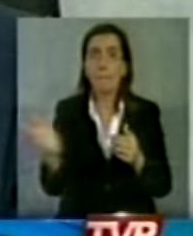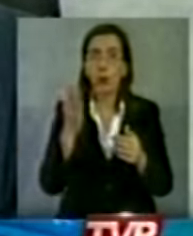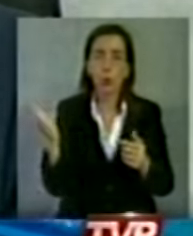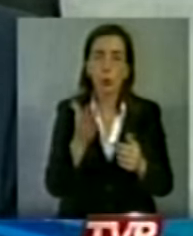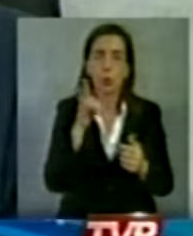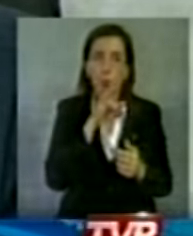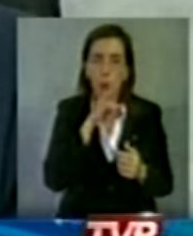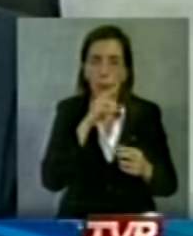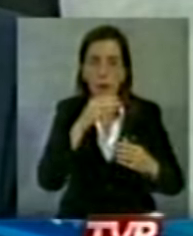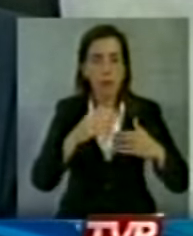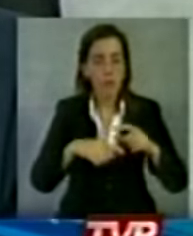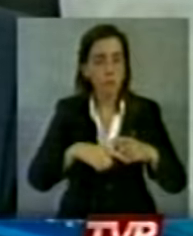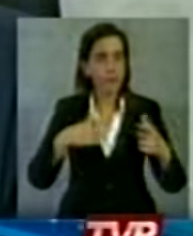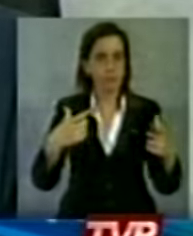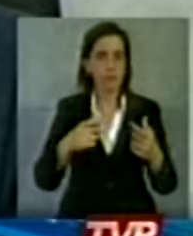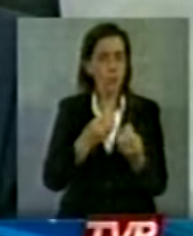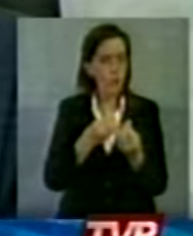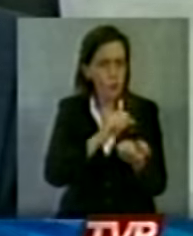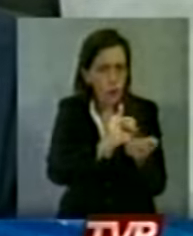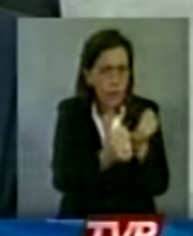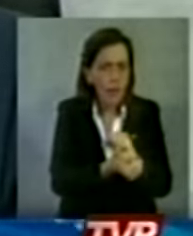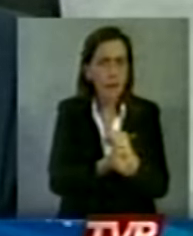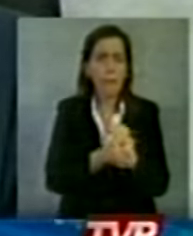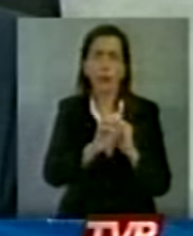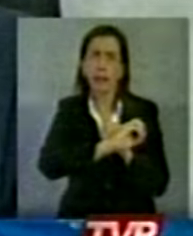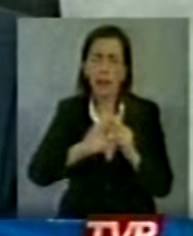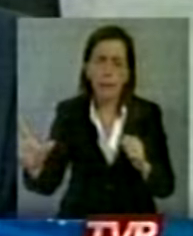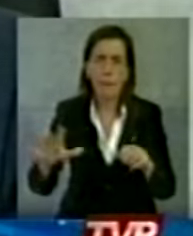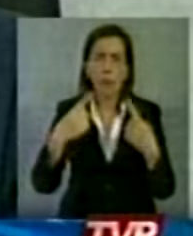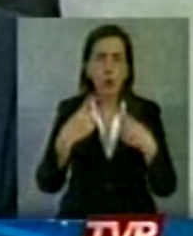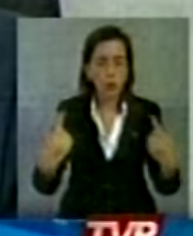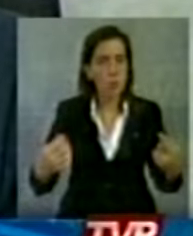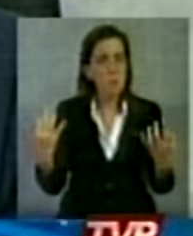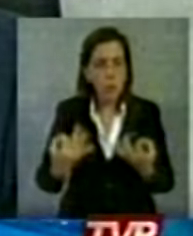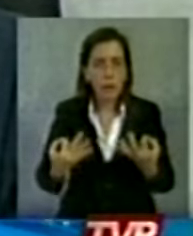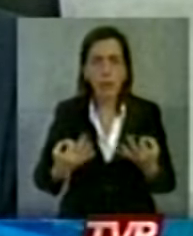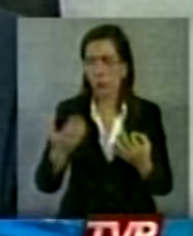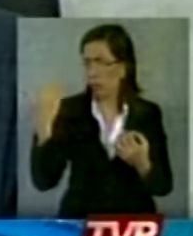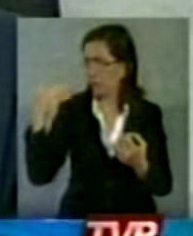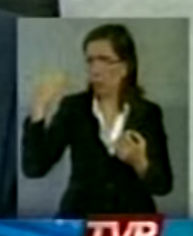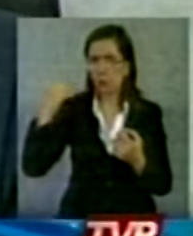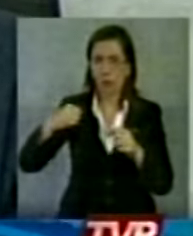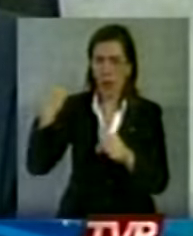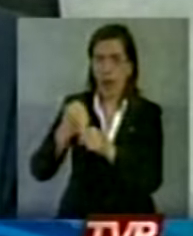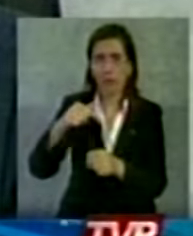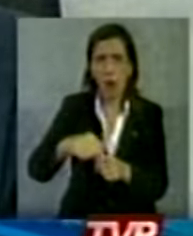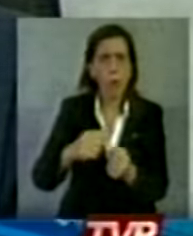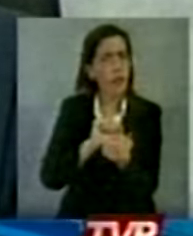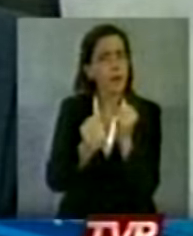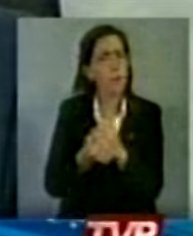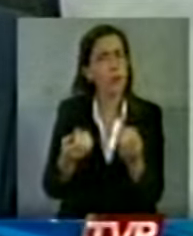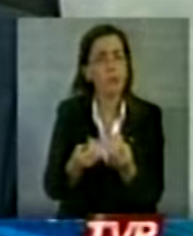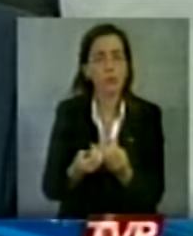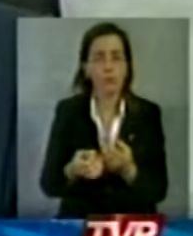y diversificación agroindustrial que ha tenido la provincia en las últimas décadas.